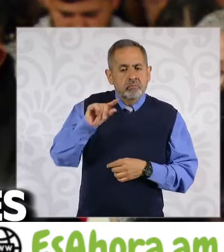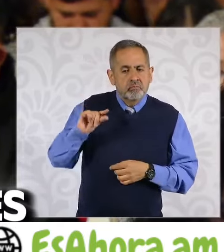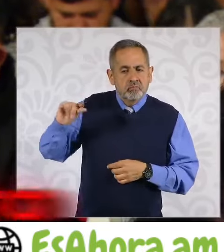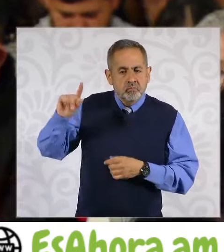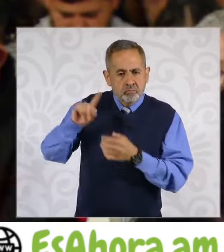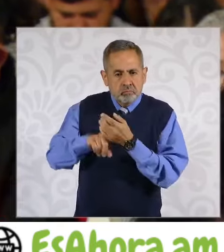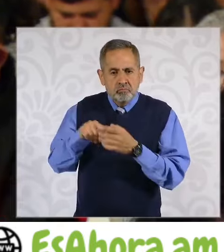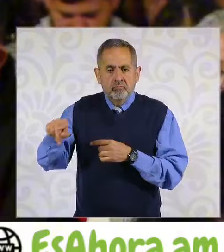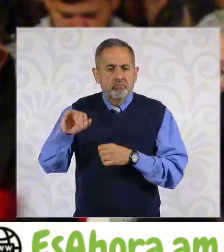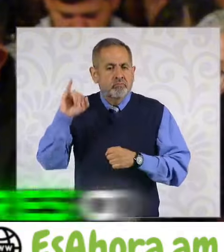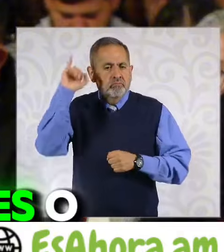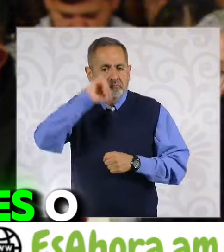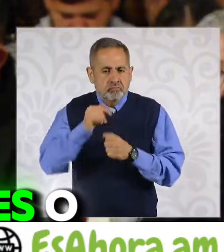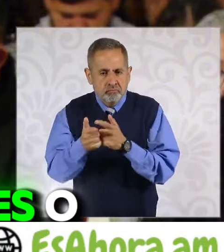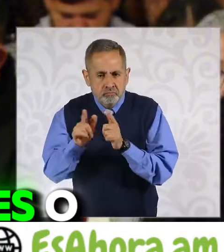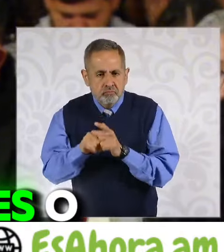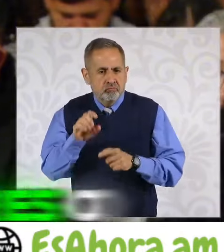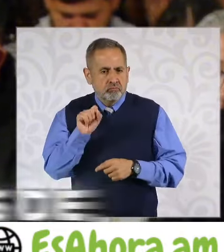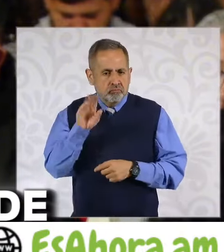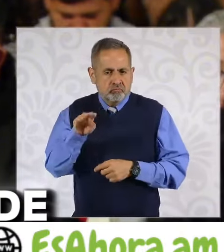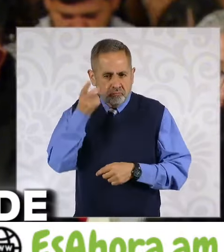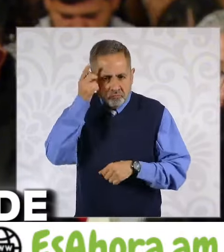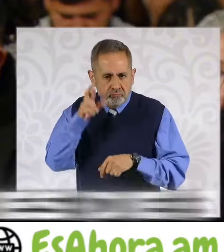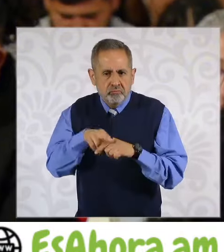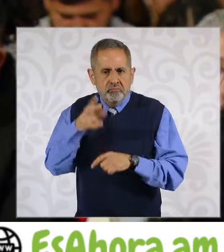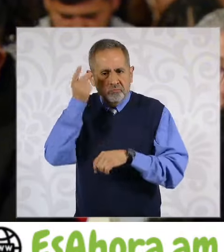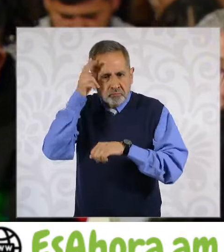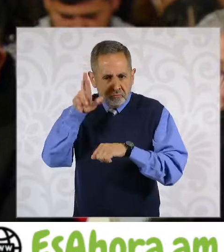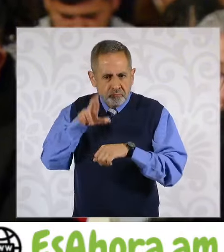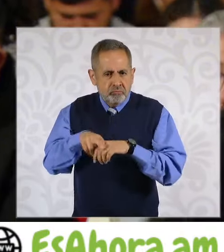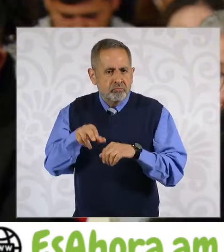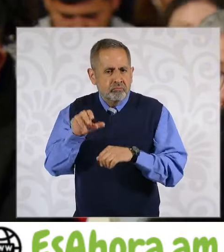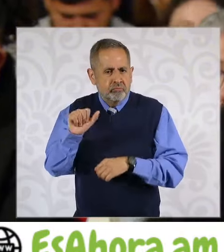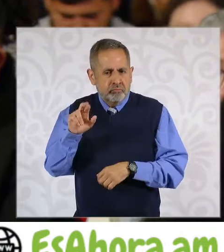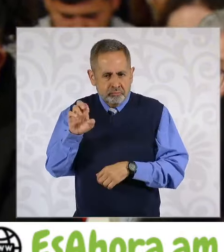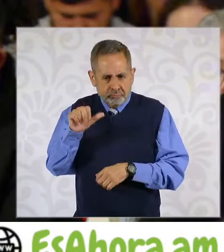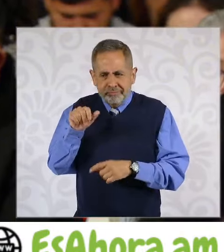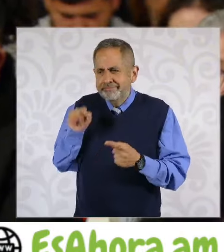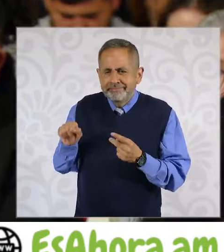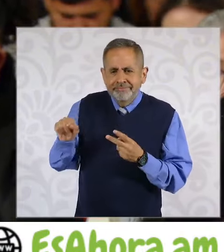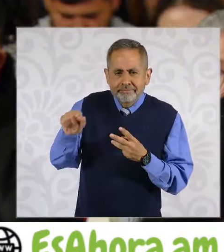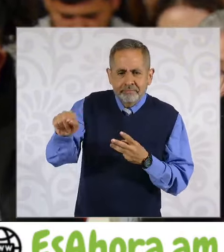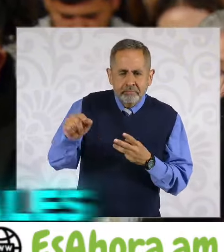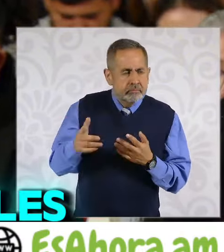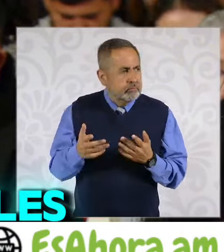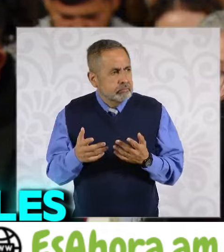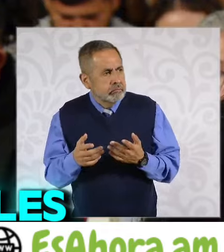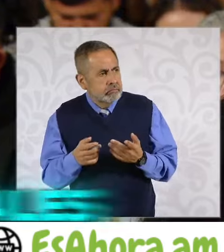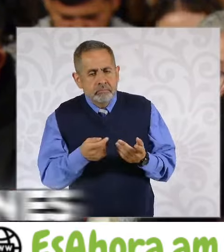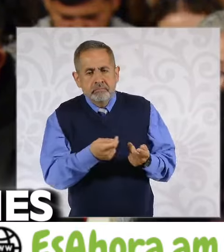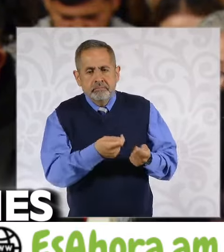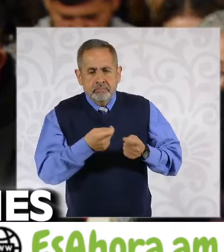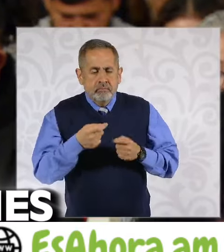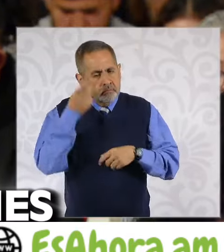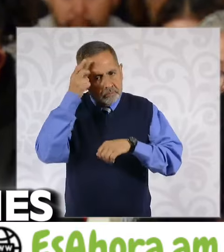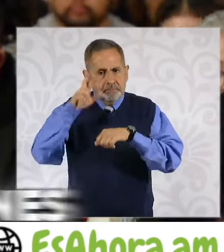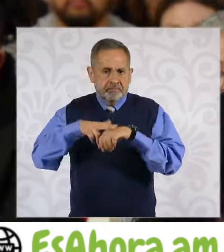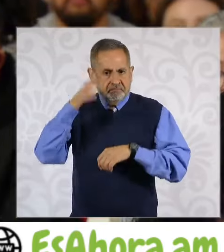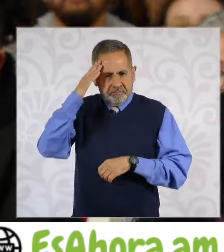desde enlace, jefes de departamento, hasta subdirectores o hasta directores de área, puede ser de concurso hasta directores generales,